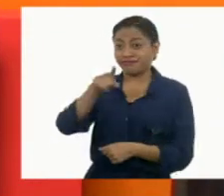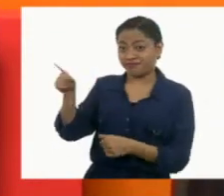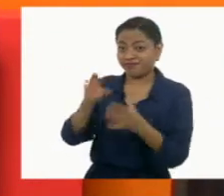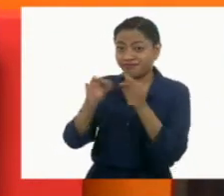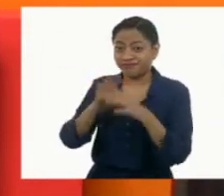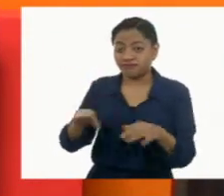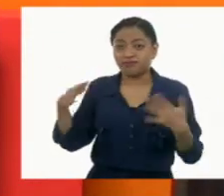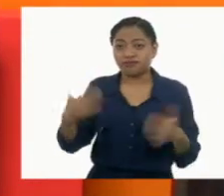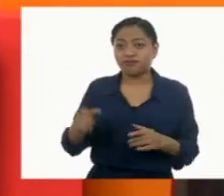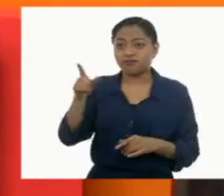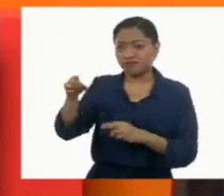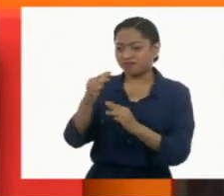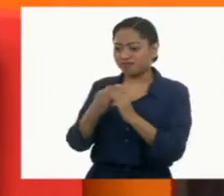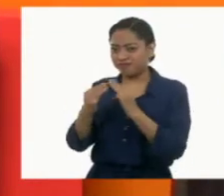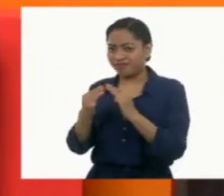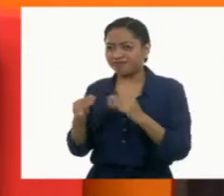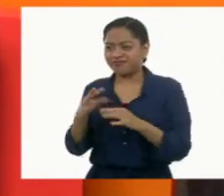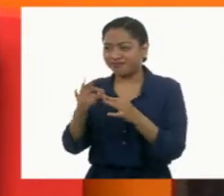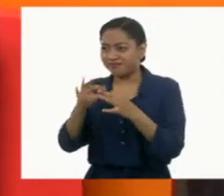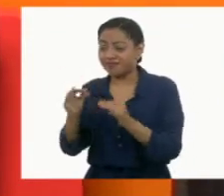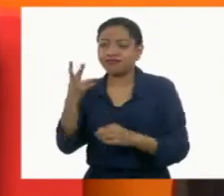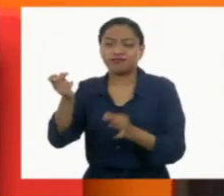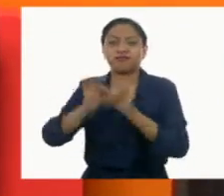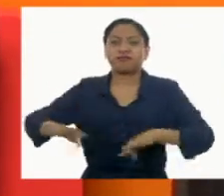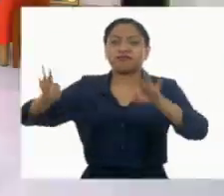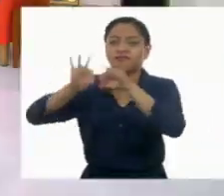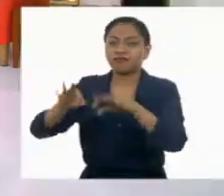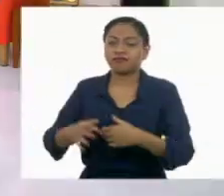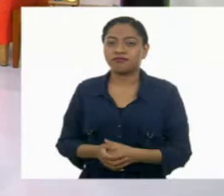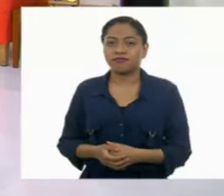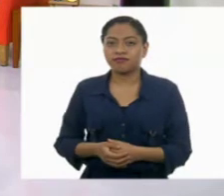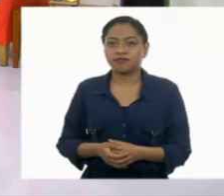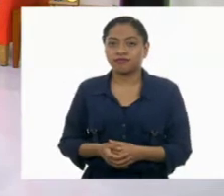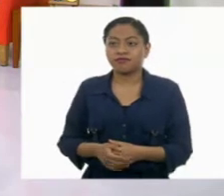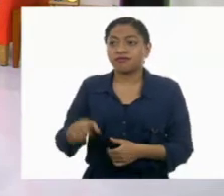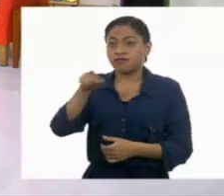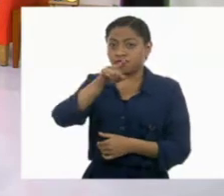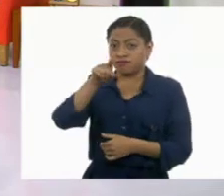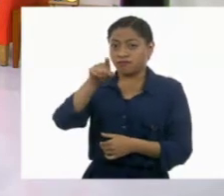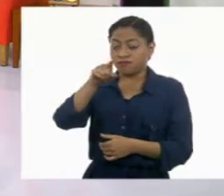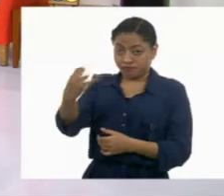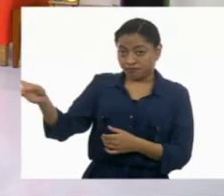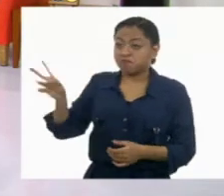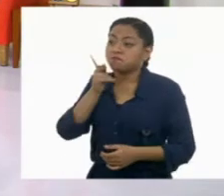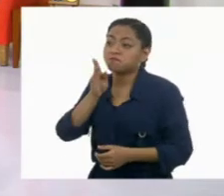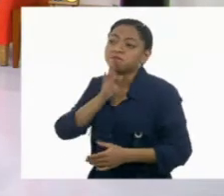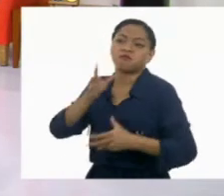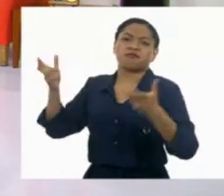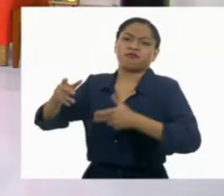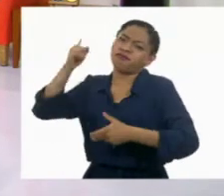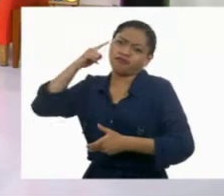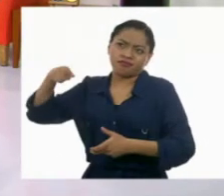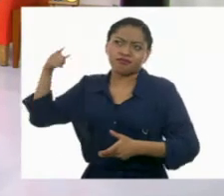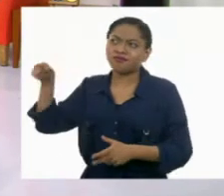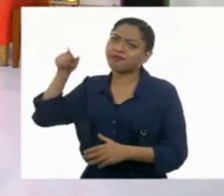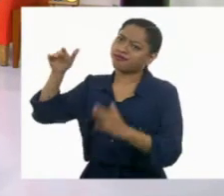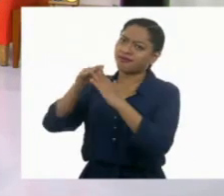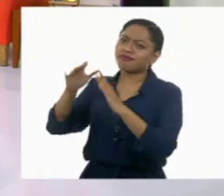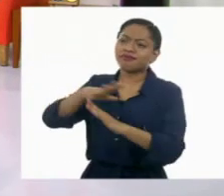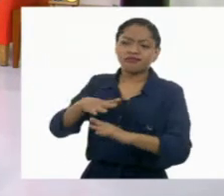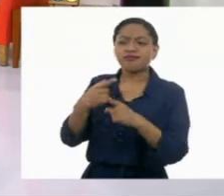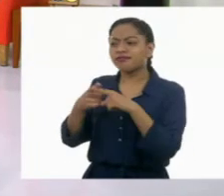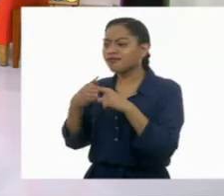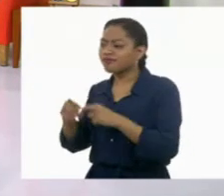son elementos muy importantes, que se pueden realizar con cualquier cosa en casa, con elementos que tenemos a la